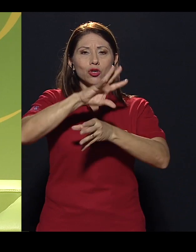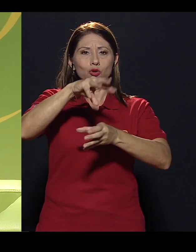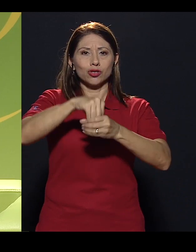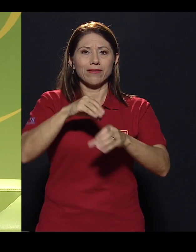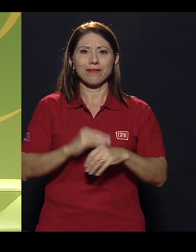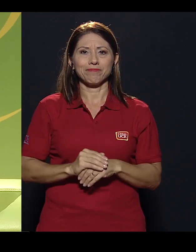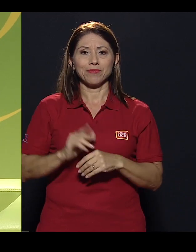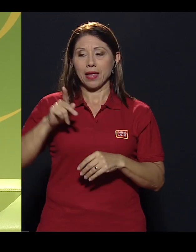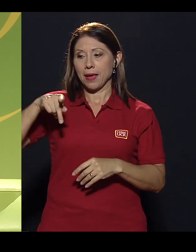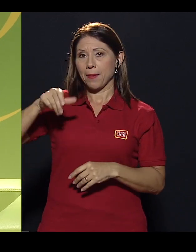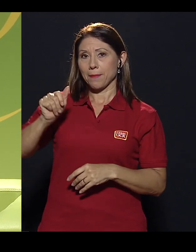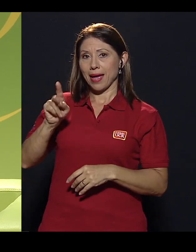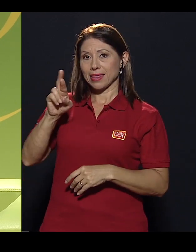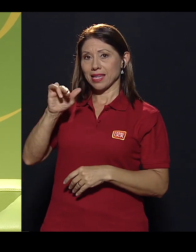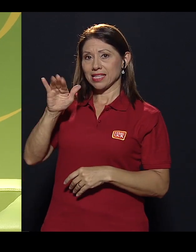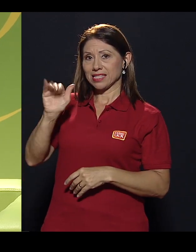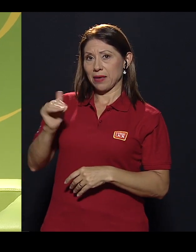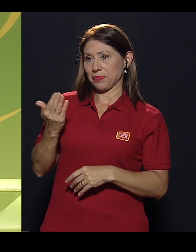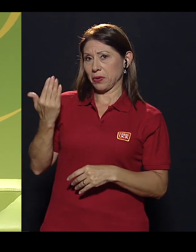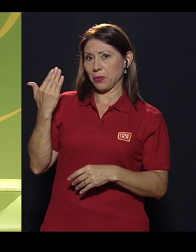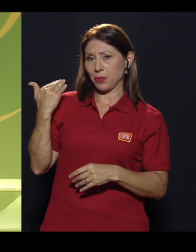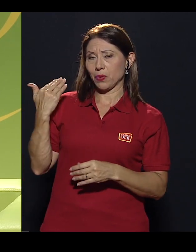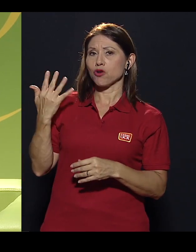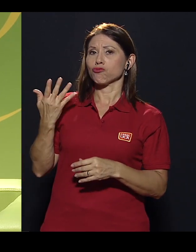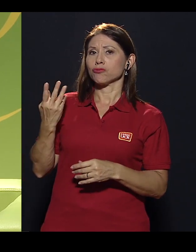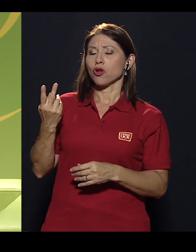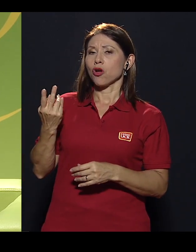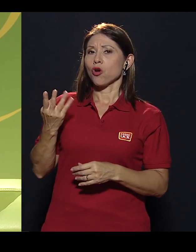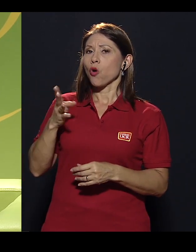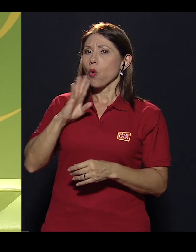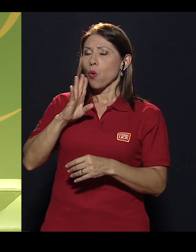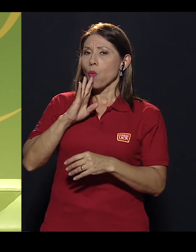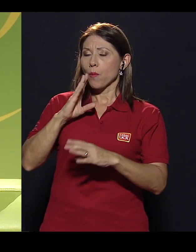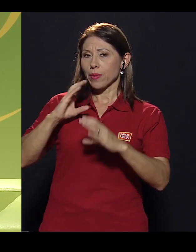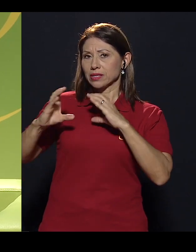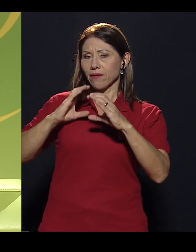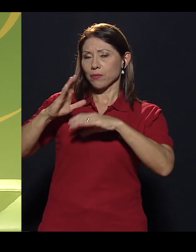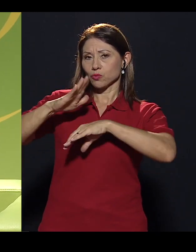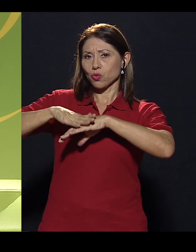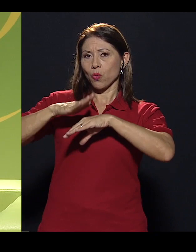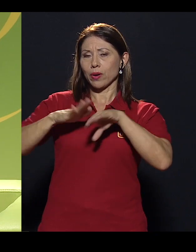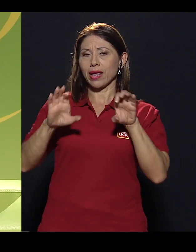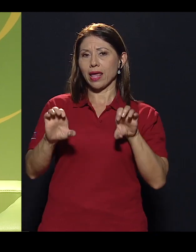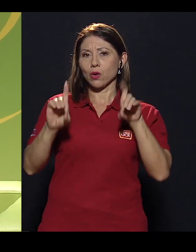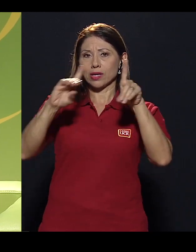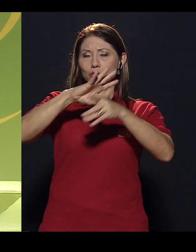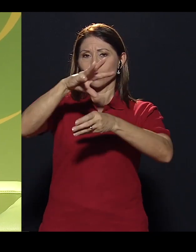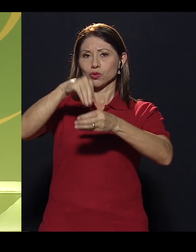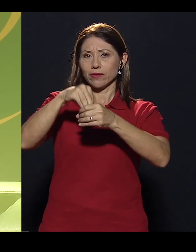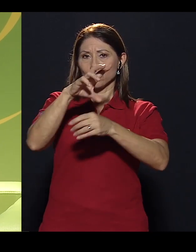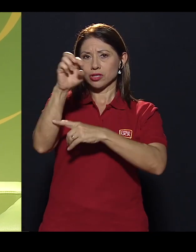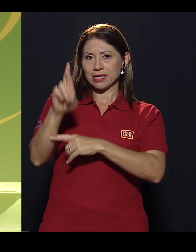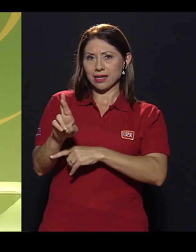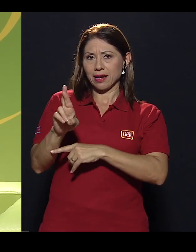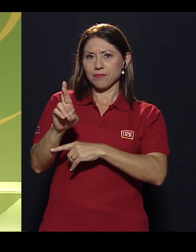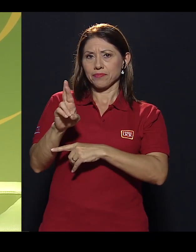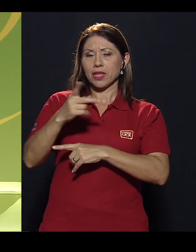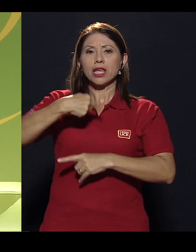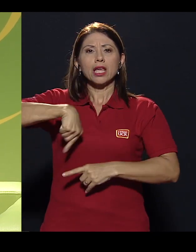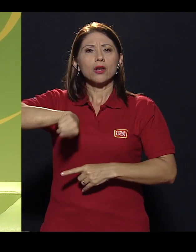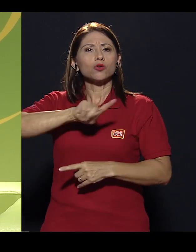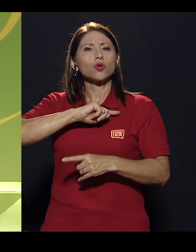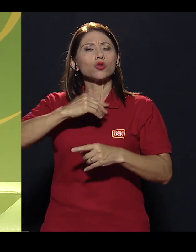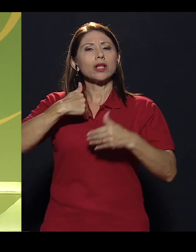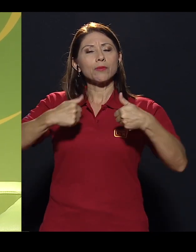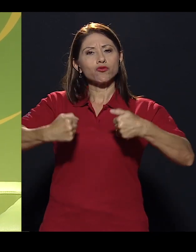Y Patricia, que justamente hace algunas ediciones del programa conversábamos sobre la educación inclusiva en Costa Rica y los